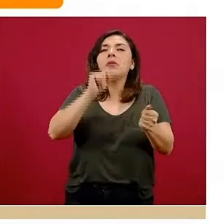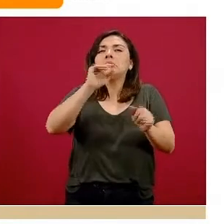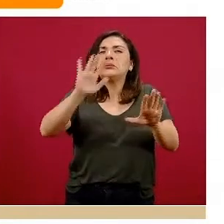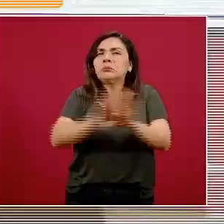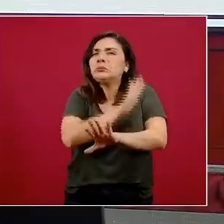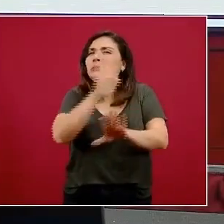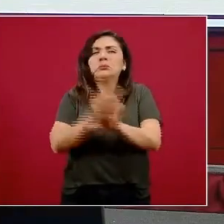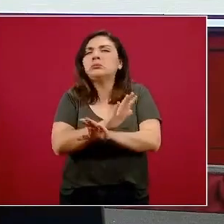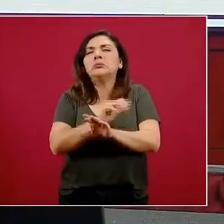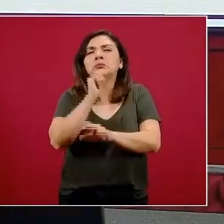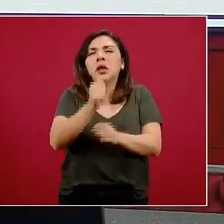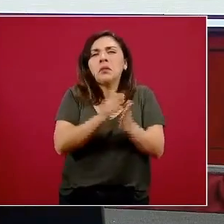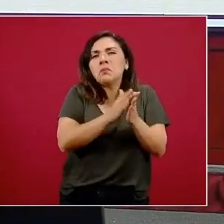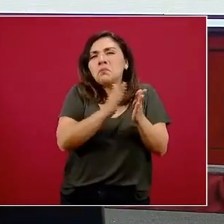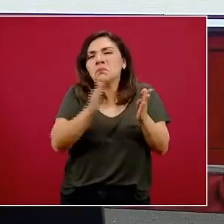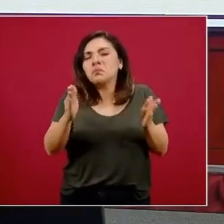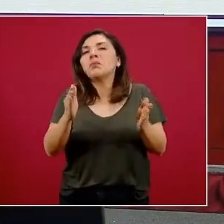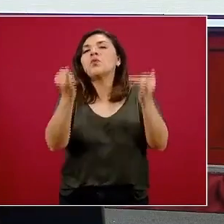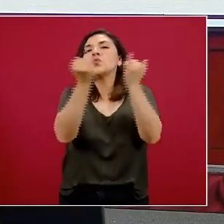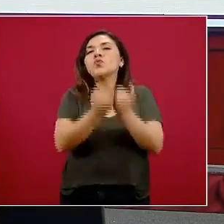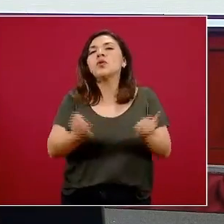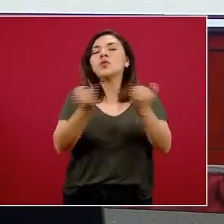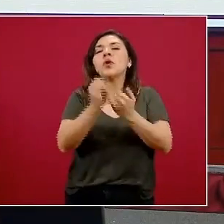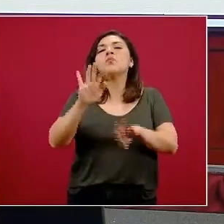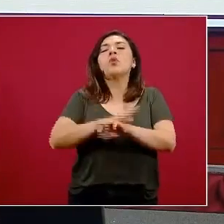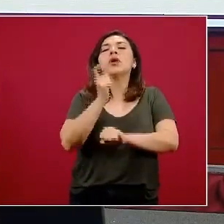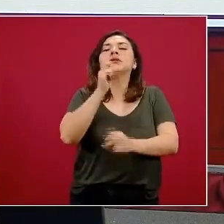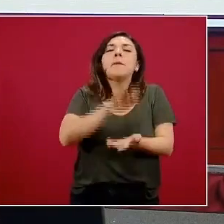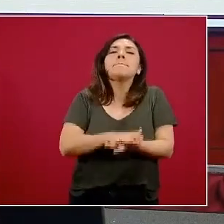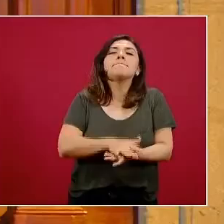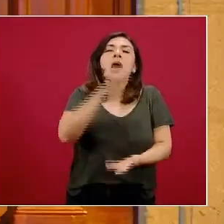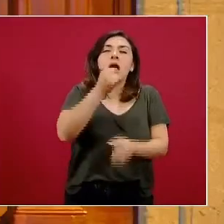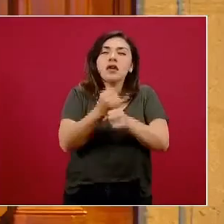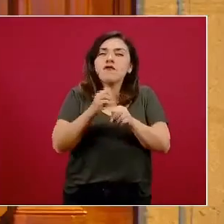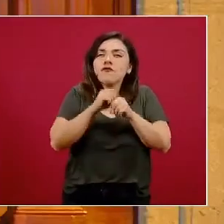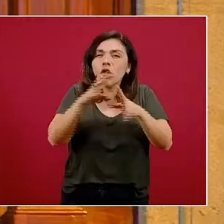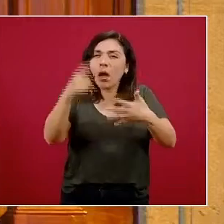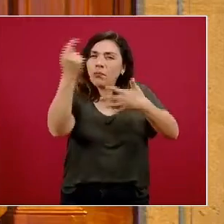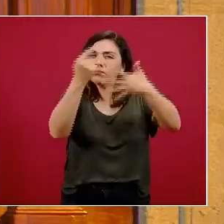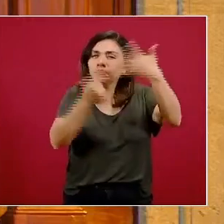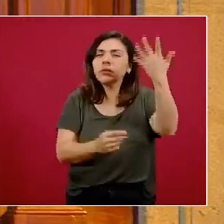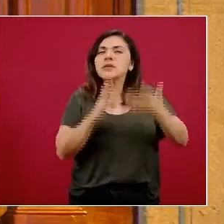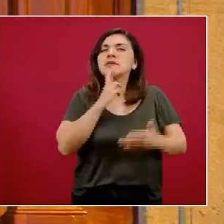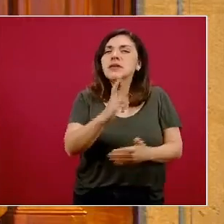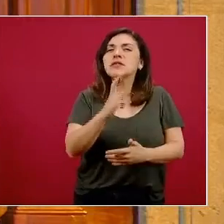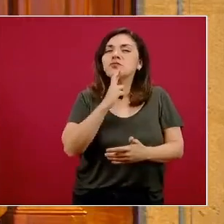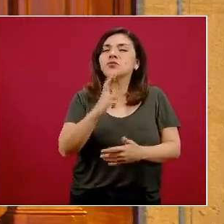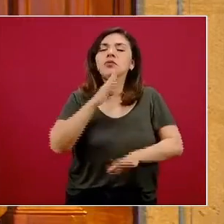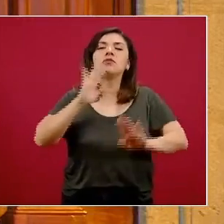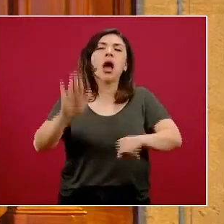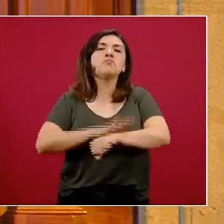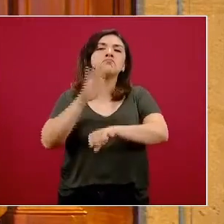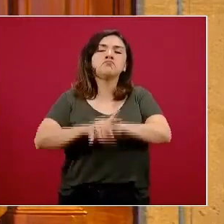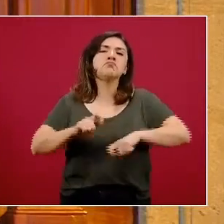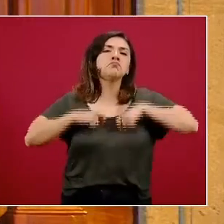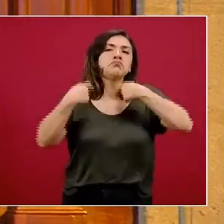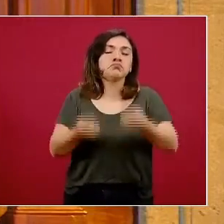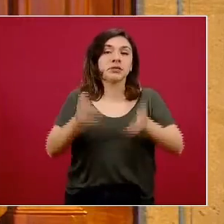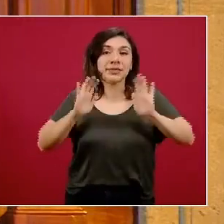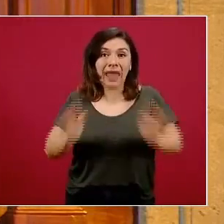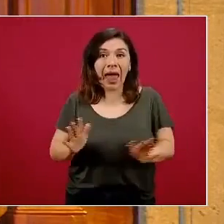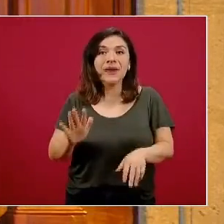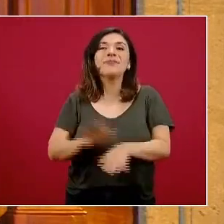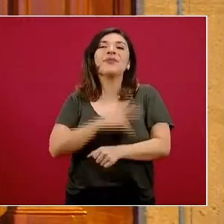durante los siguientes días, porque ya la gran mayoría de resultados han sido emitidos y por lo